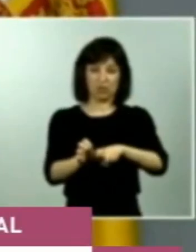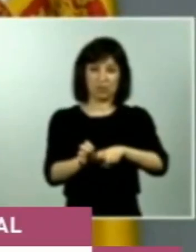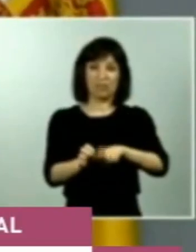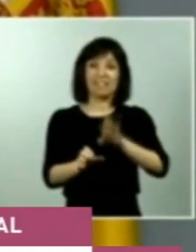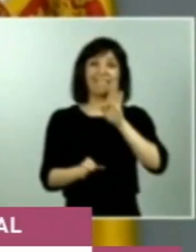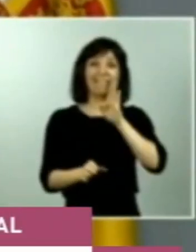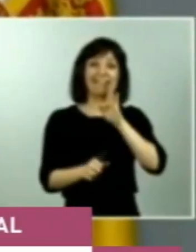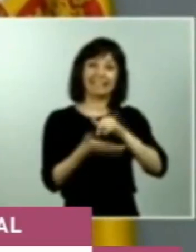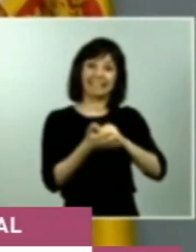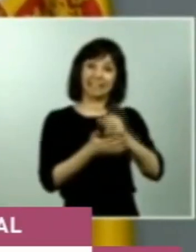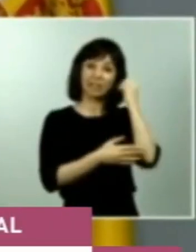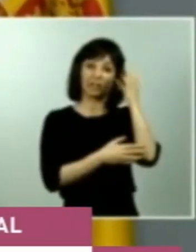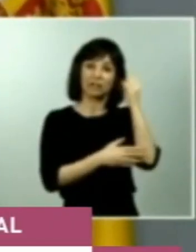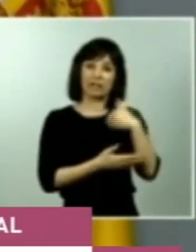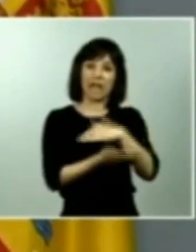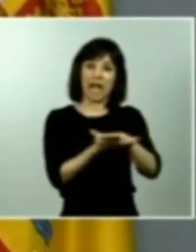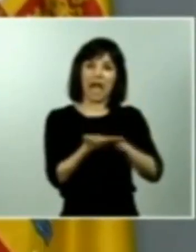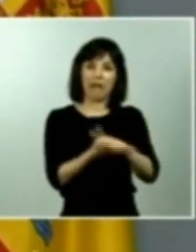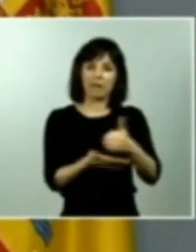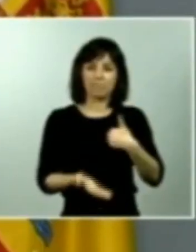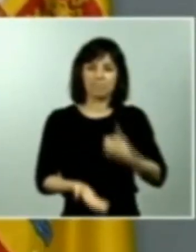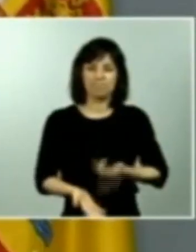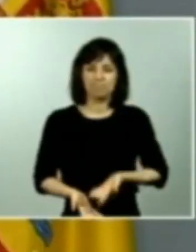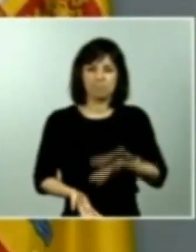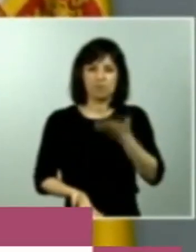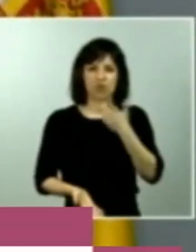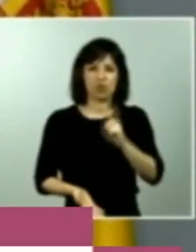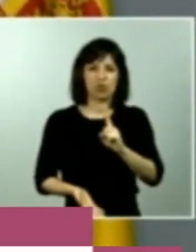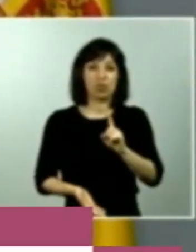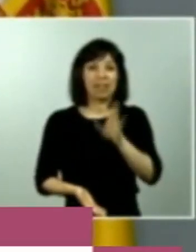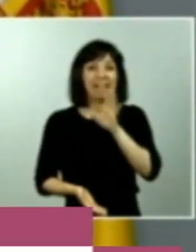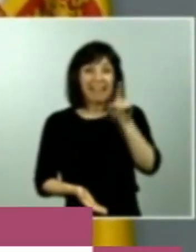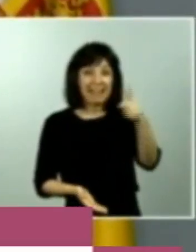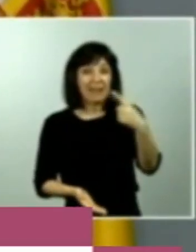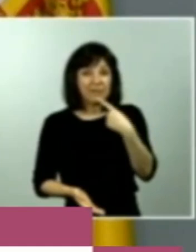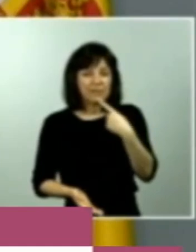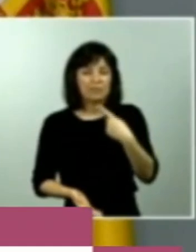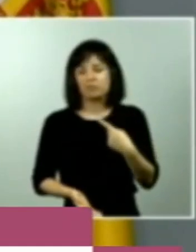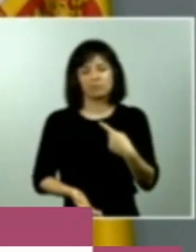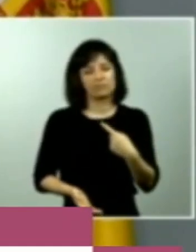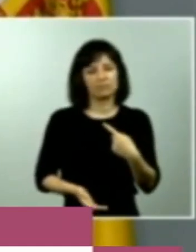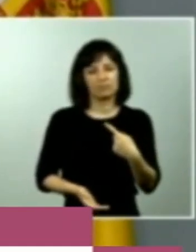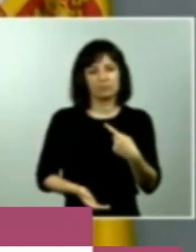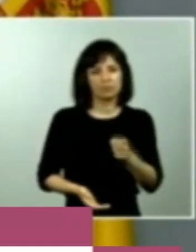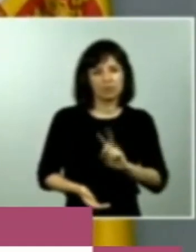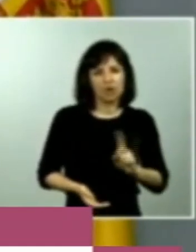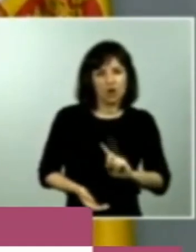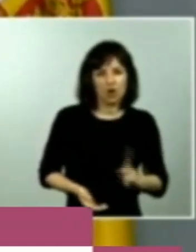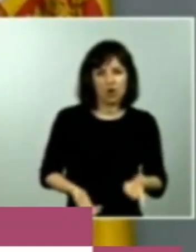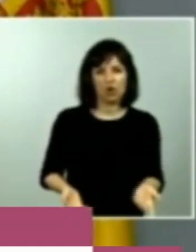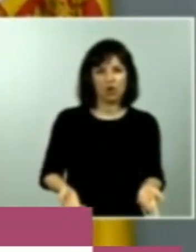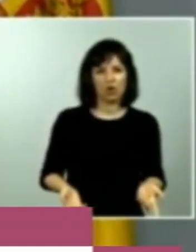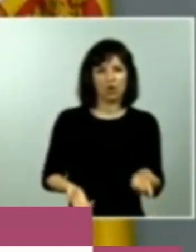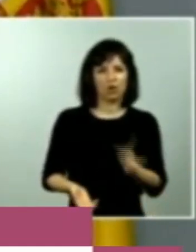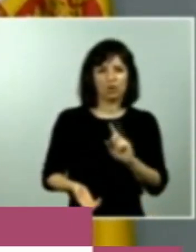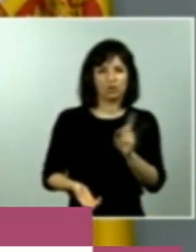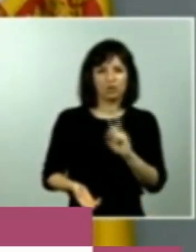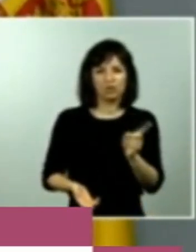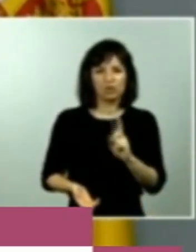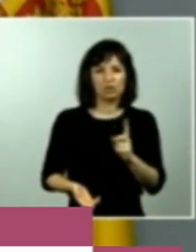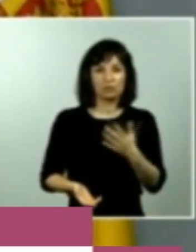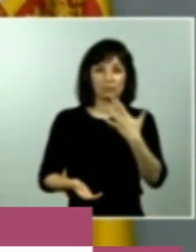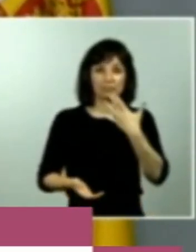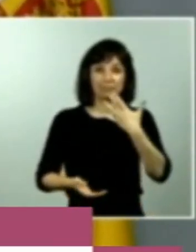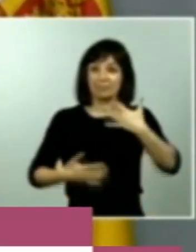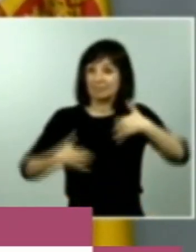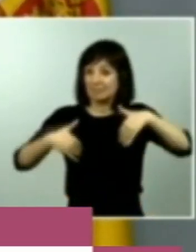todo el gobierno trató de relativizar pues debo decir que no evidentemente y que ha debido de ser si es así vuelvo a decir si esas